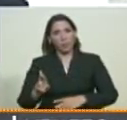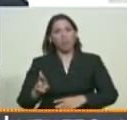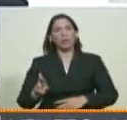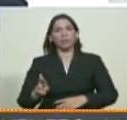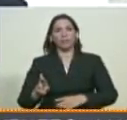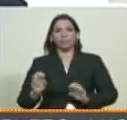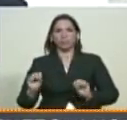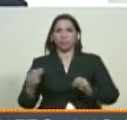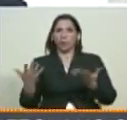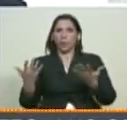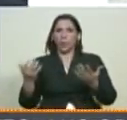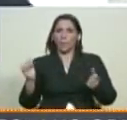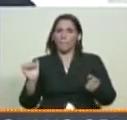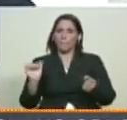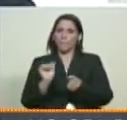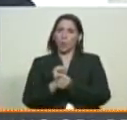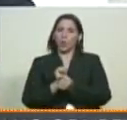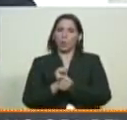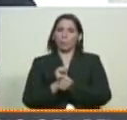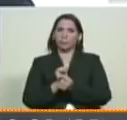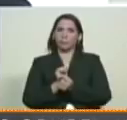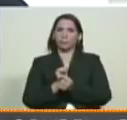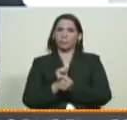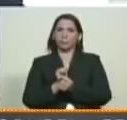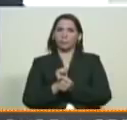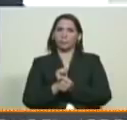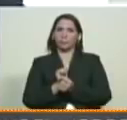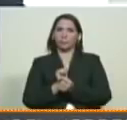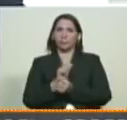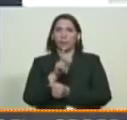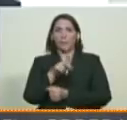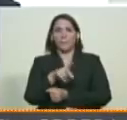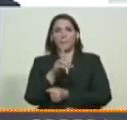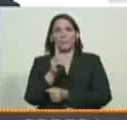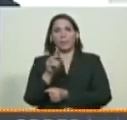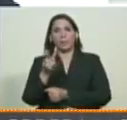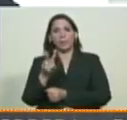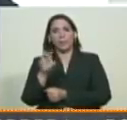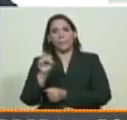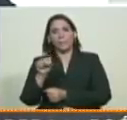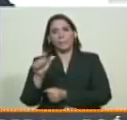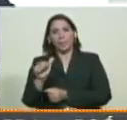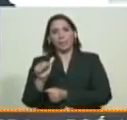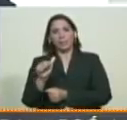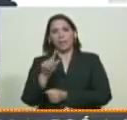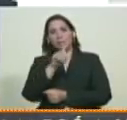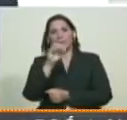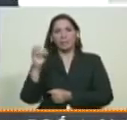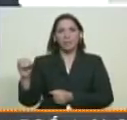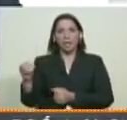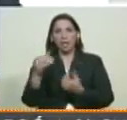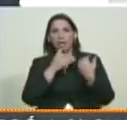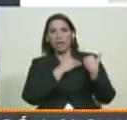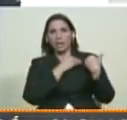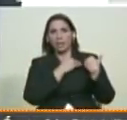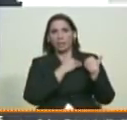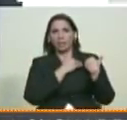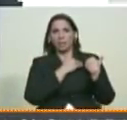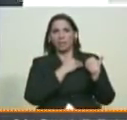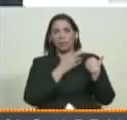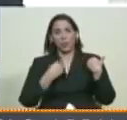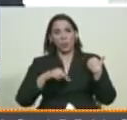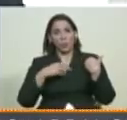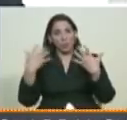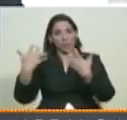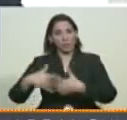aprehensión en este momento, en el caso de PDVSA, de aproximadamente 100 gerentes de nuestra industria